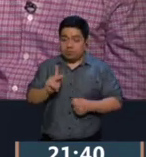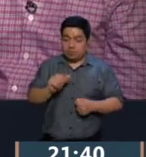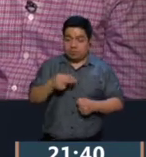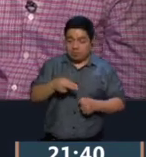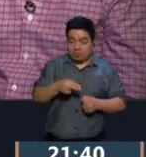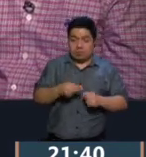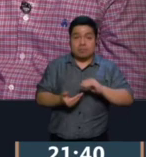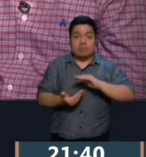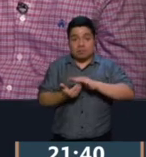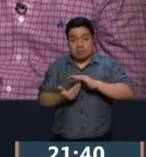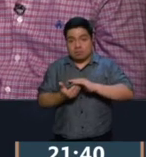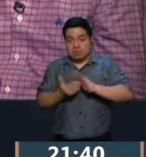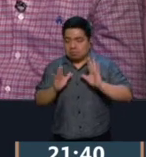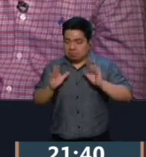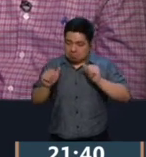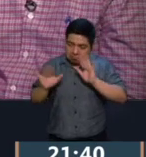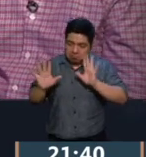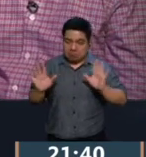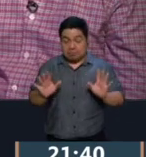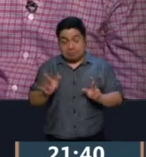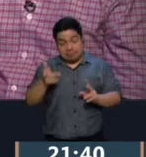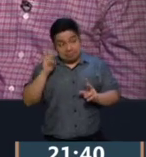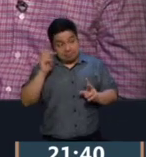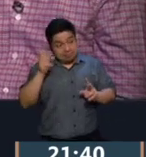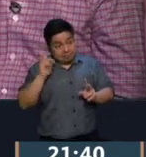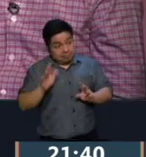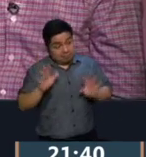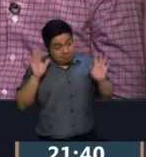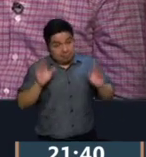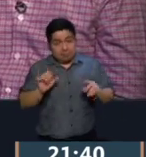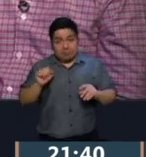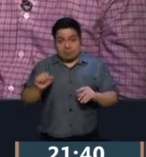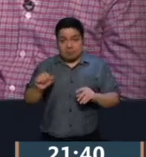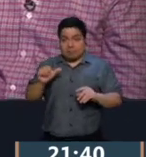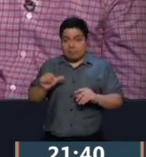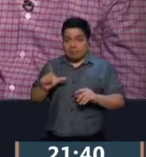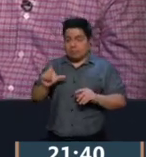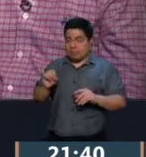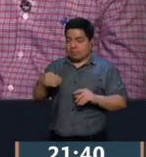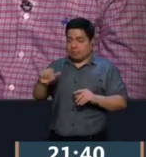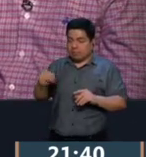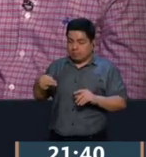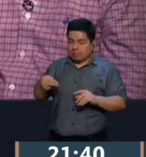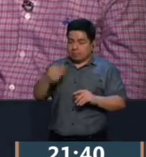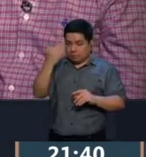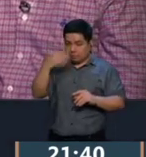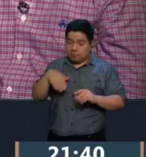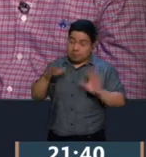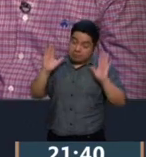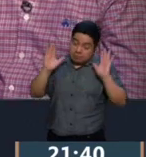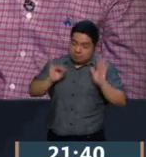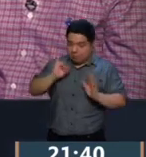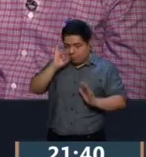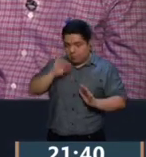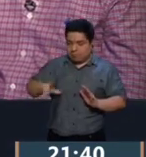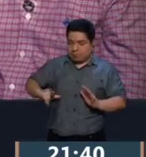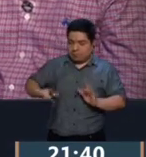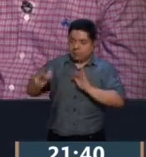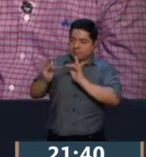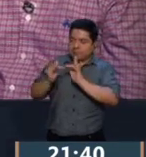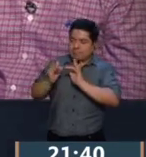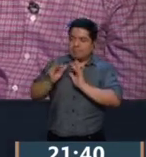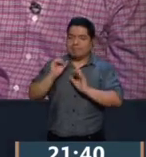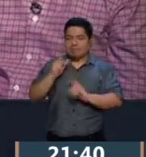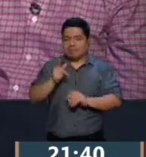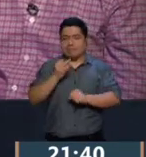de esa naturaleza, Pablo, cuéntame. Bueno, pues veremos. Inviten a Salomón sí sabe Yo qué espero hacer que con nos el esté problema del viendo agua. el jefe de gobierno a ver qué nos dice. Seguramente